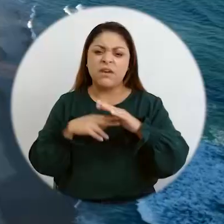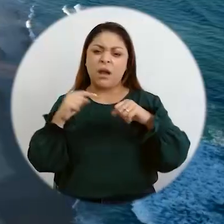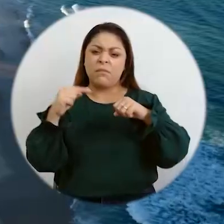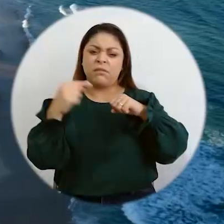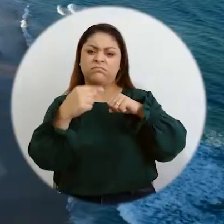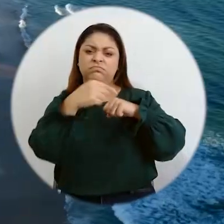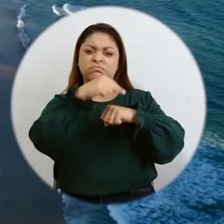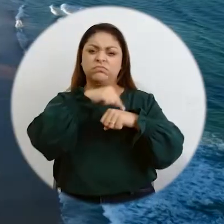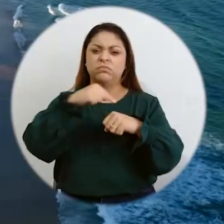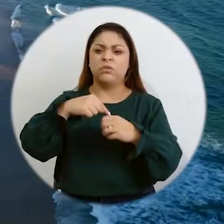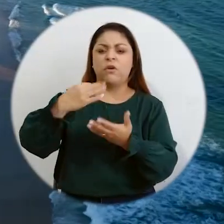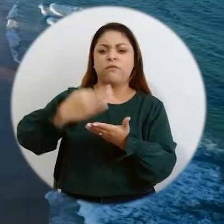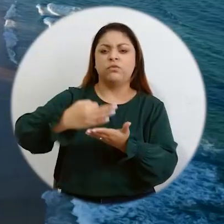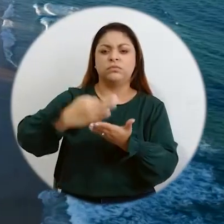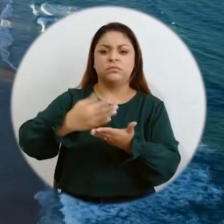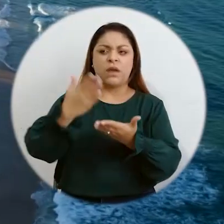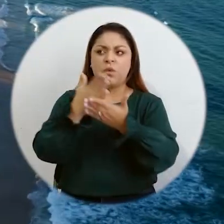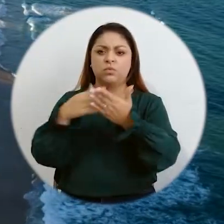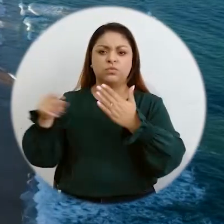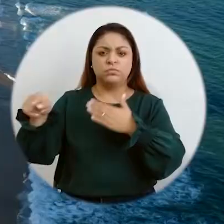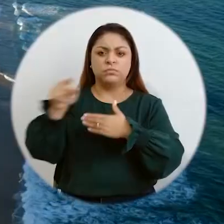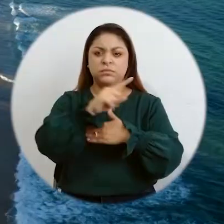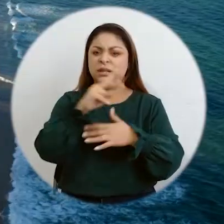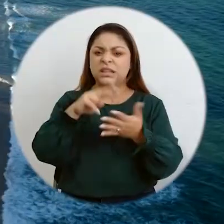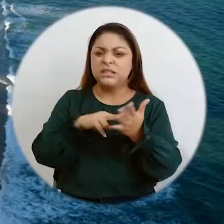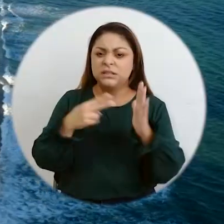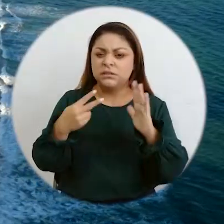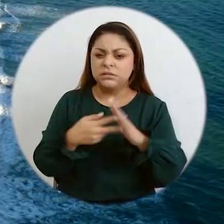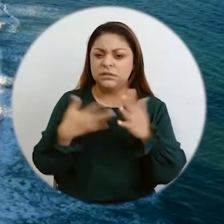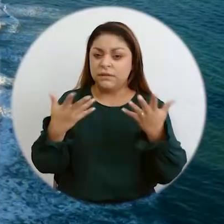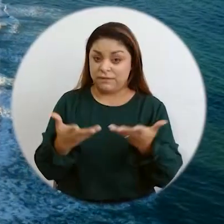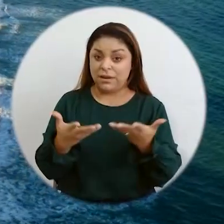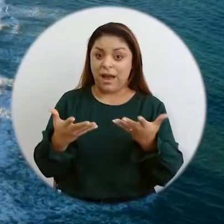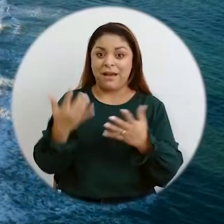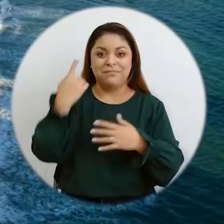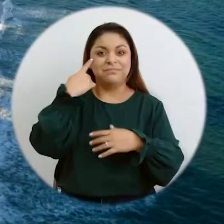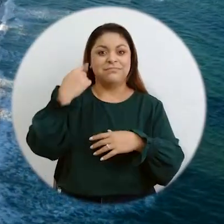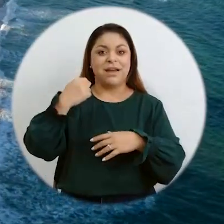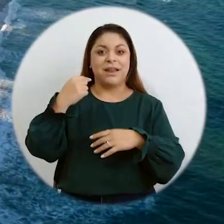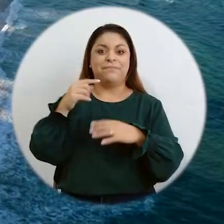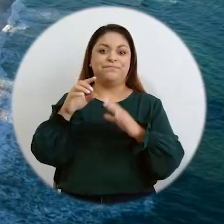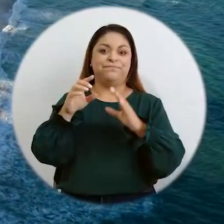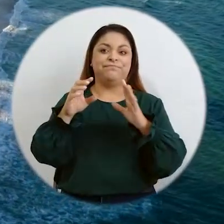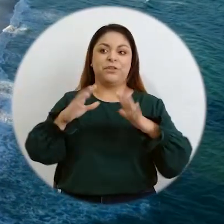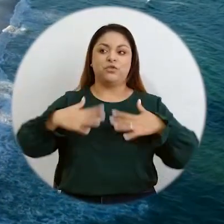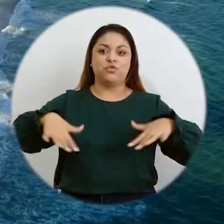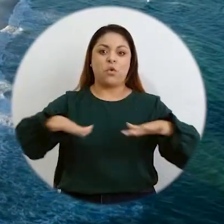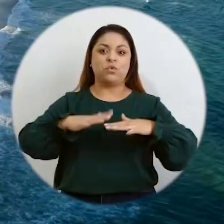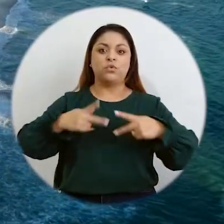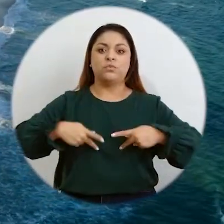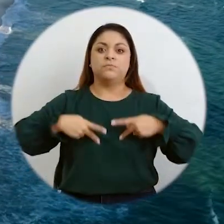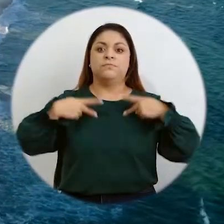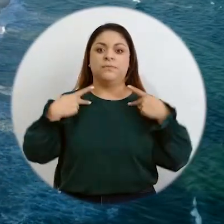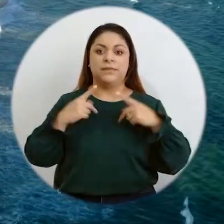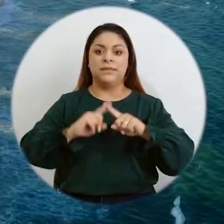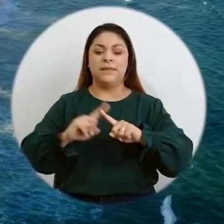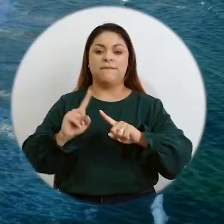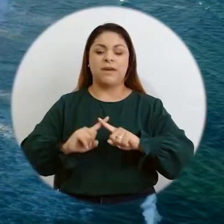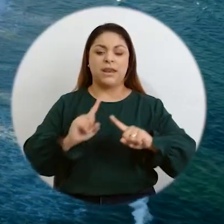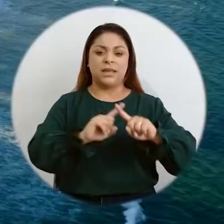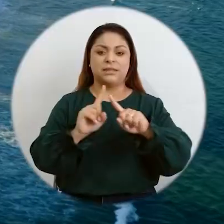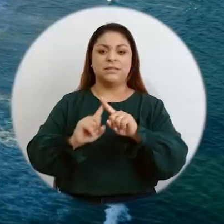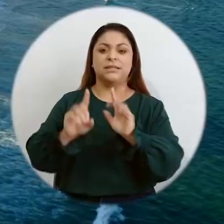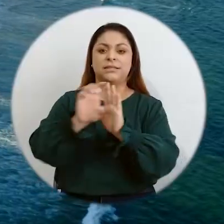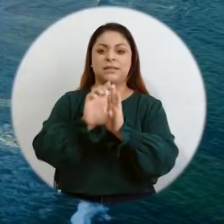mundo? Y en términos macro, por ejemplo, ¿qué significa para los estados y la supervivencia de los estados? Es decir,